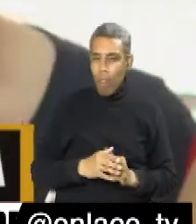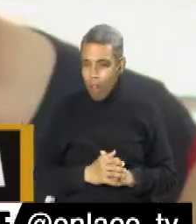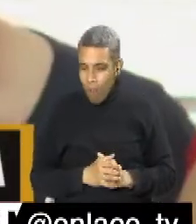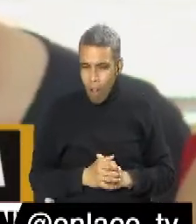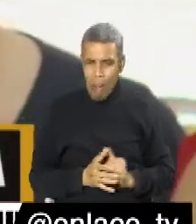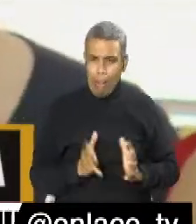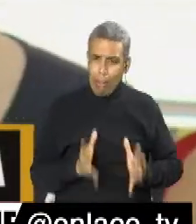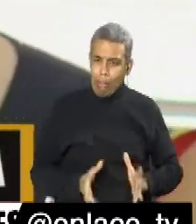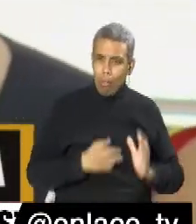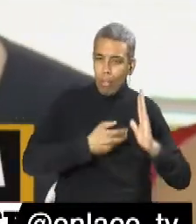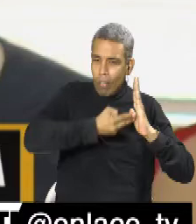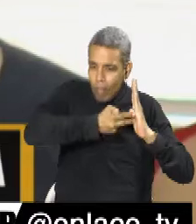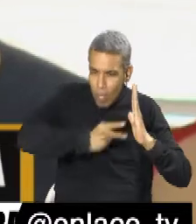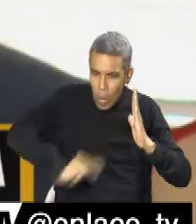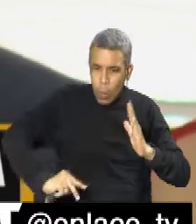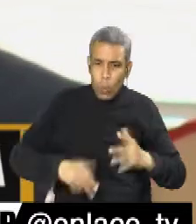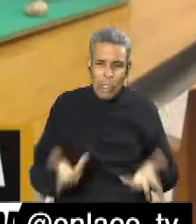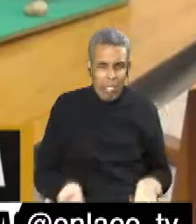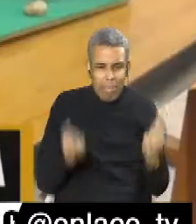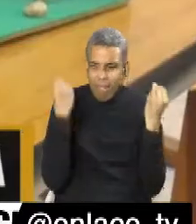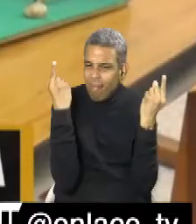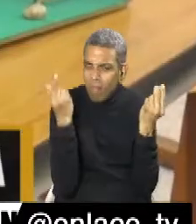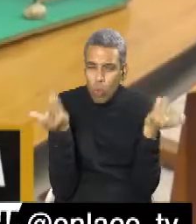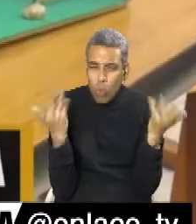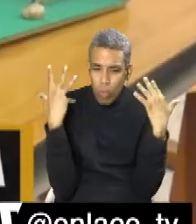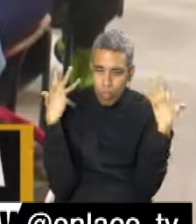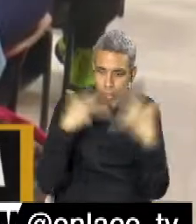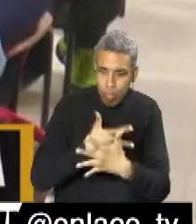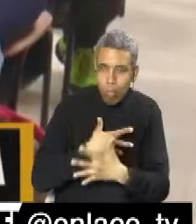mucha tecnología, pero no la podemos entender.